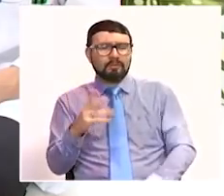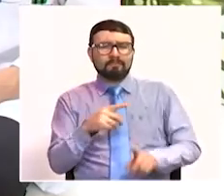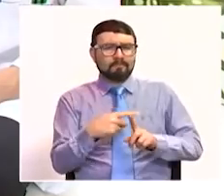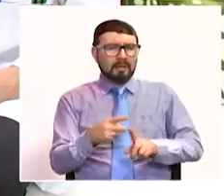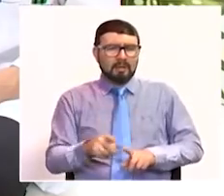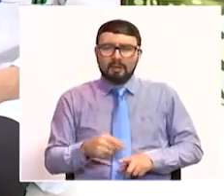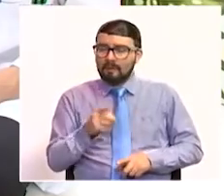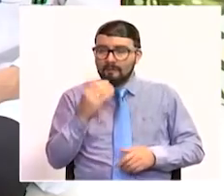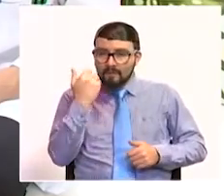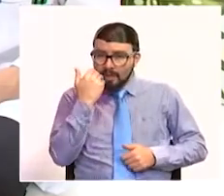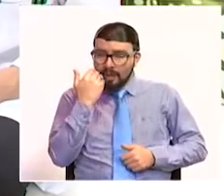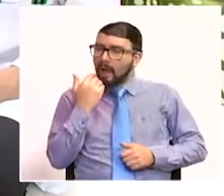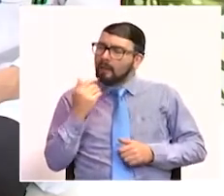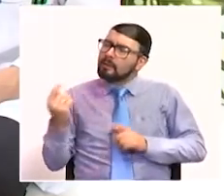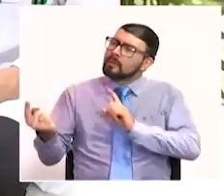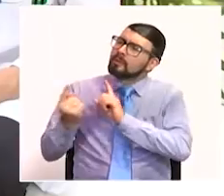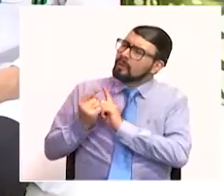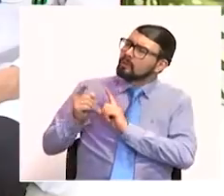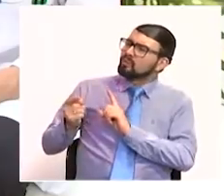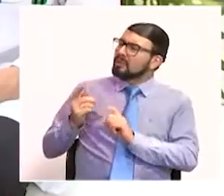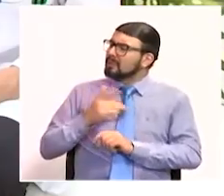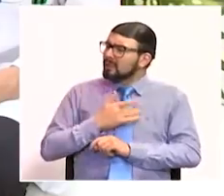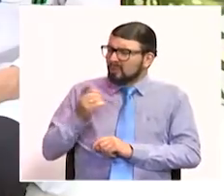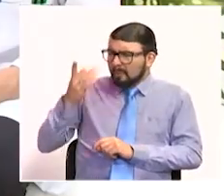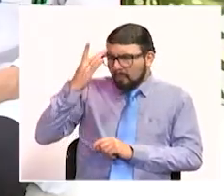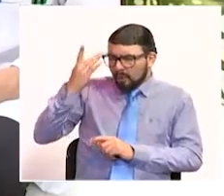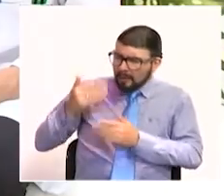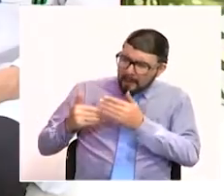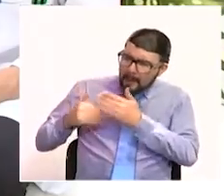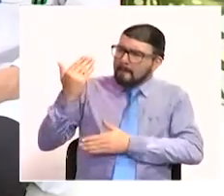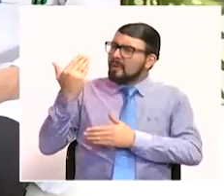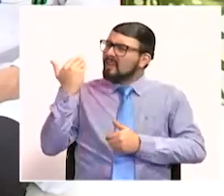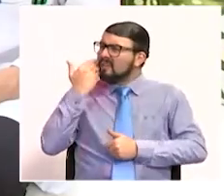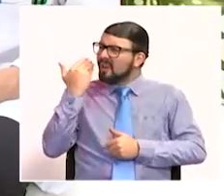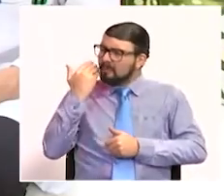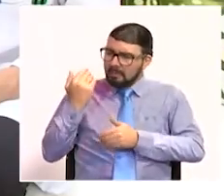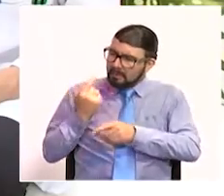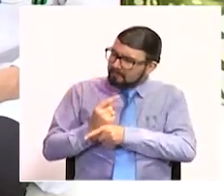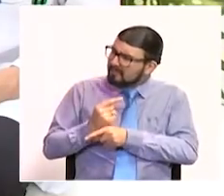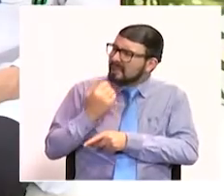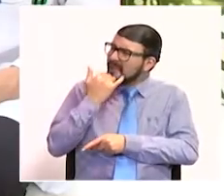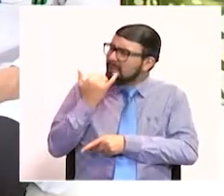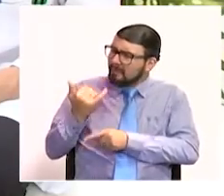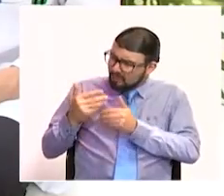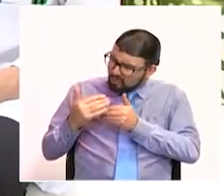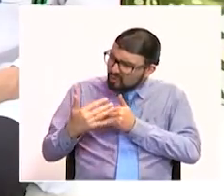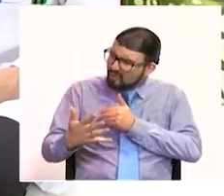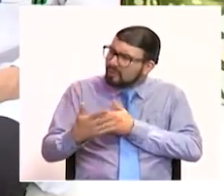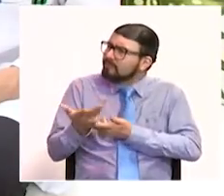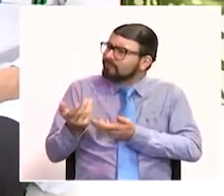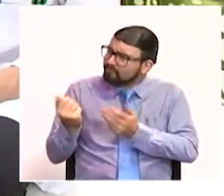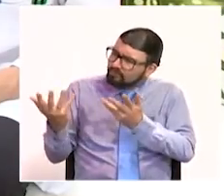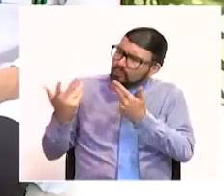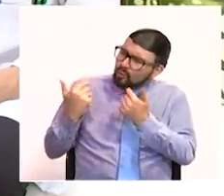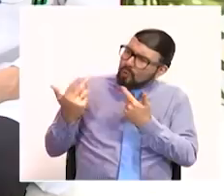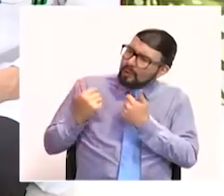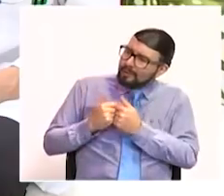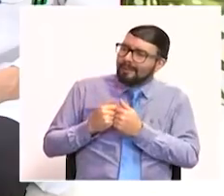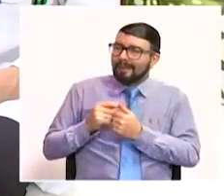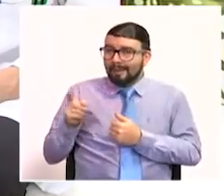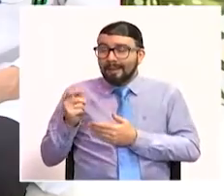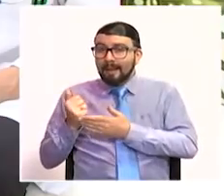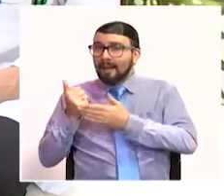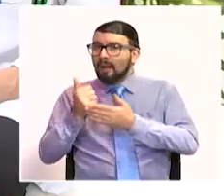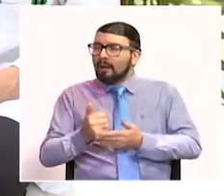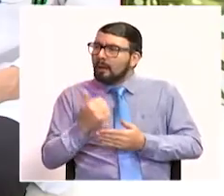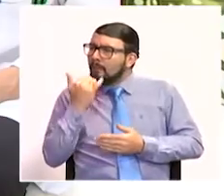clínica, a qué le achaca, después de qué, cómo está emocionalmente la persona, para uno poder definir qué es lo que está diciendo la